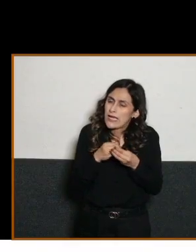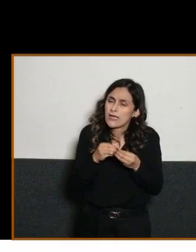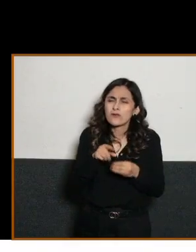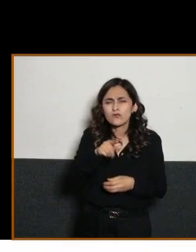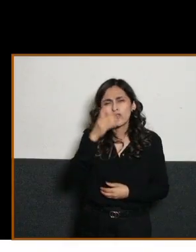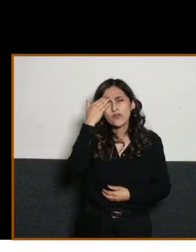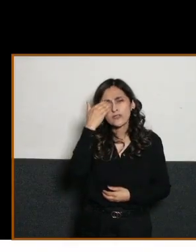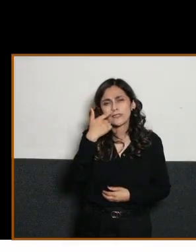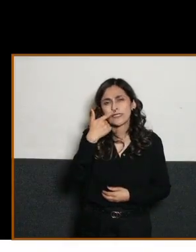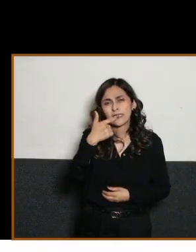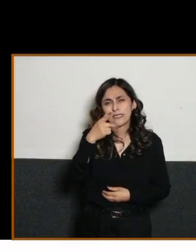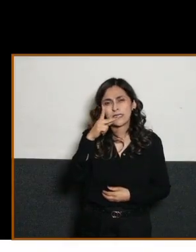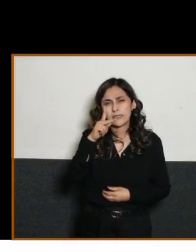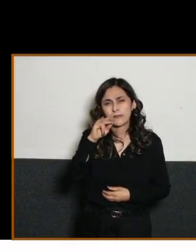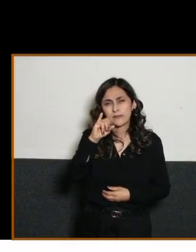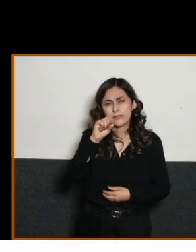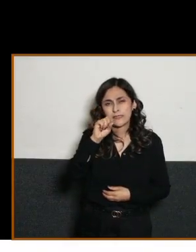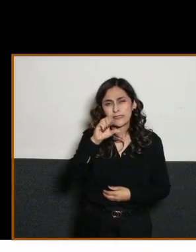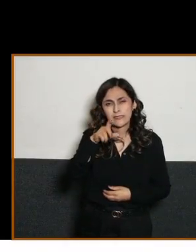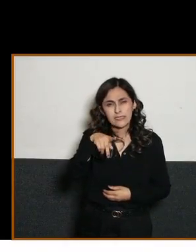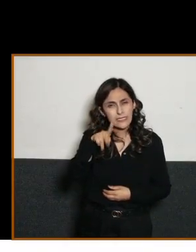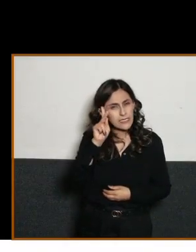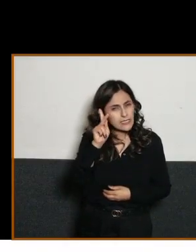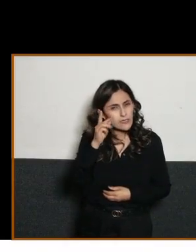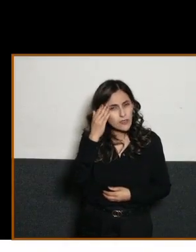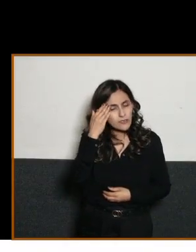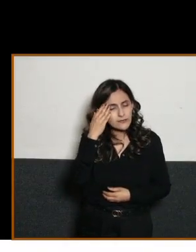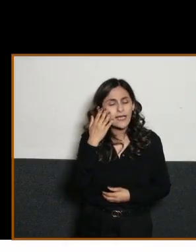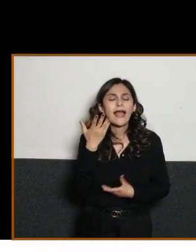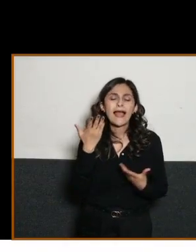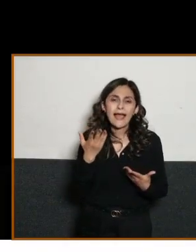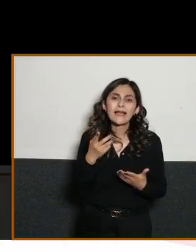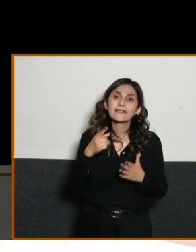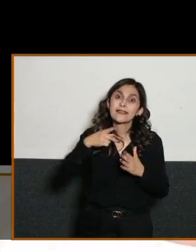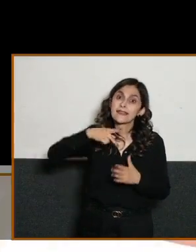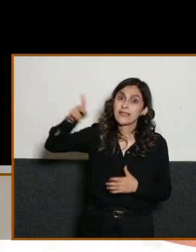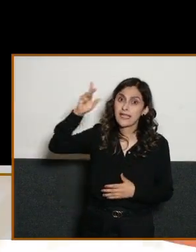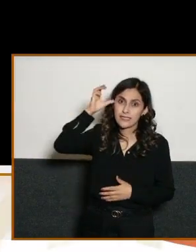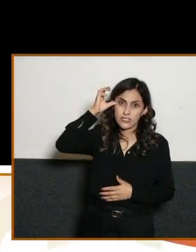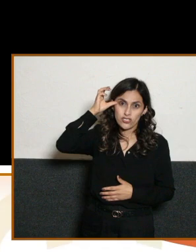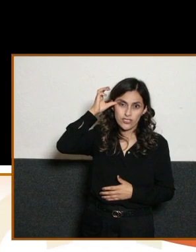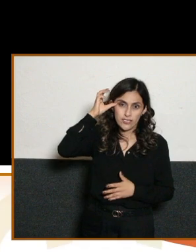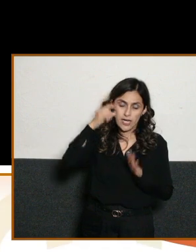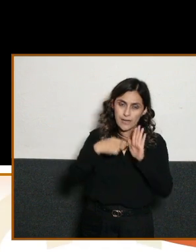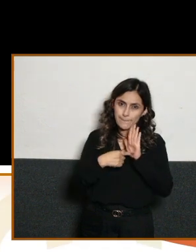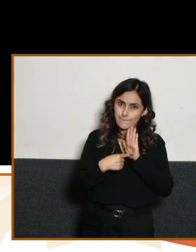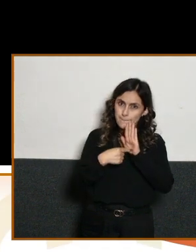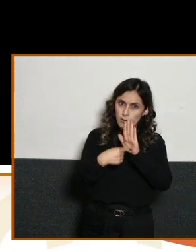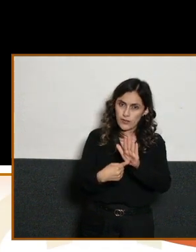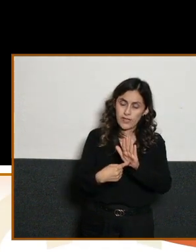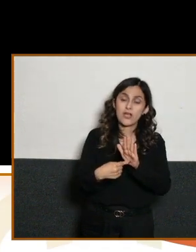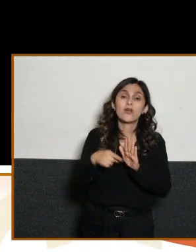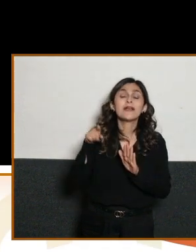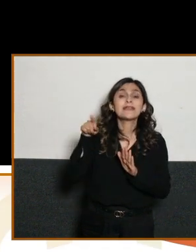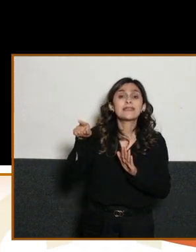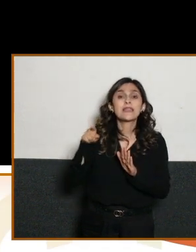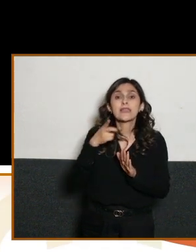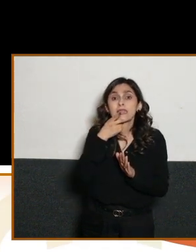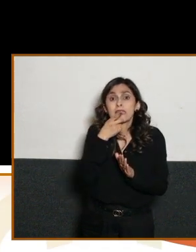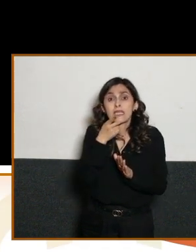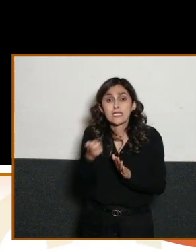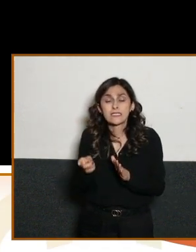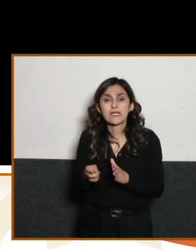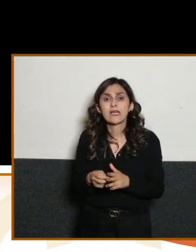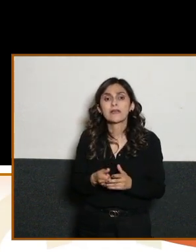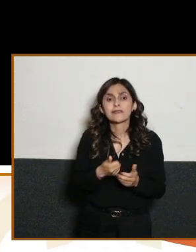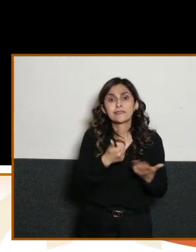DeepSeek, ¿sí? ¿Se acuerdan? Bueno, es un modelo chino que argumenta que hizo su entrenamiento con